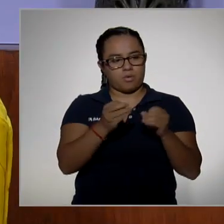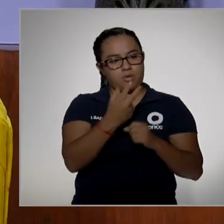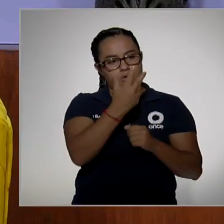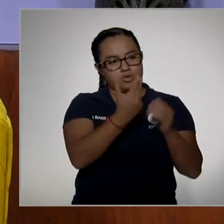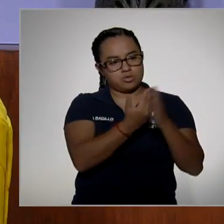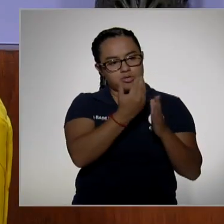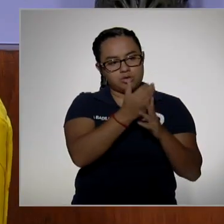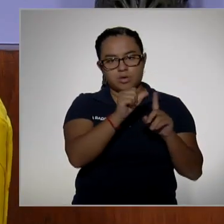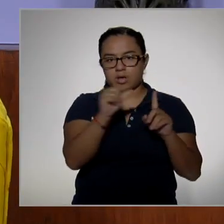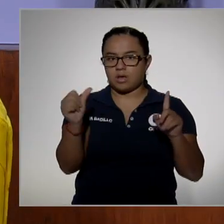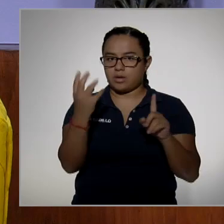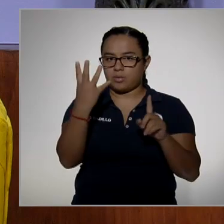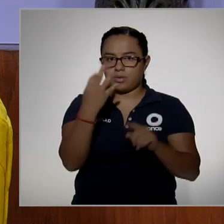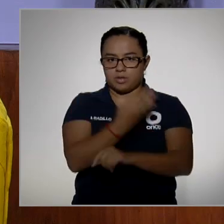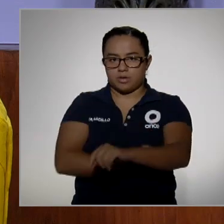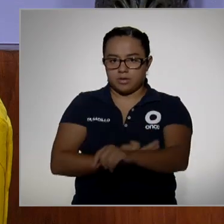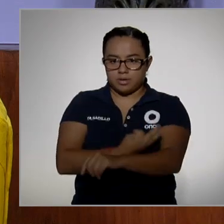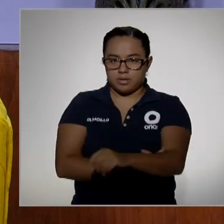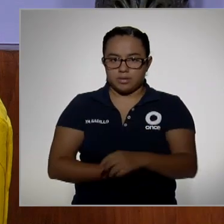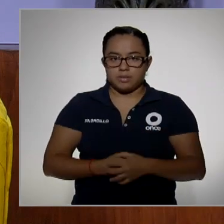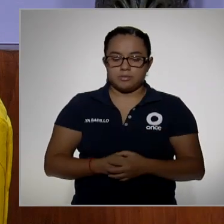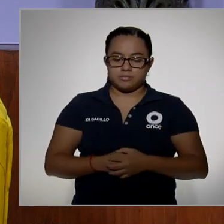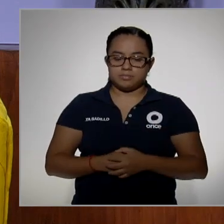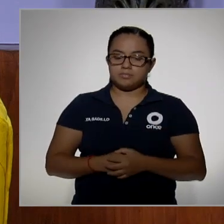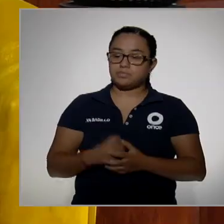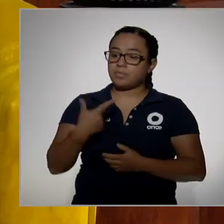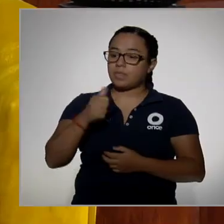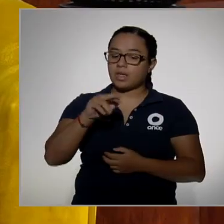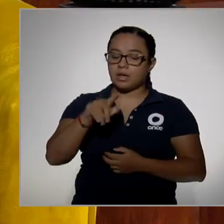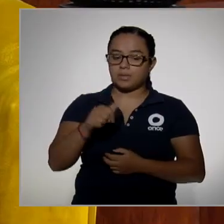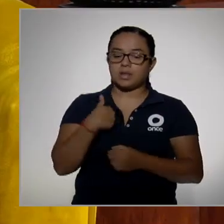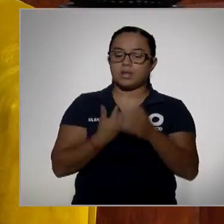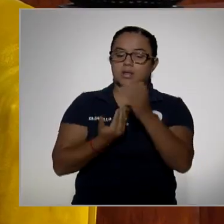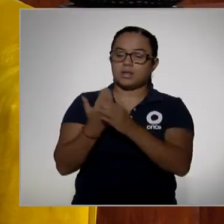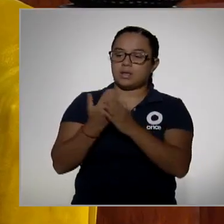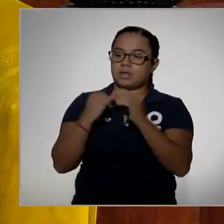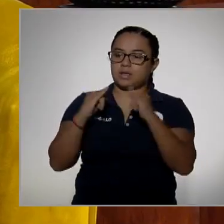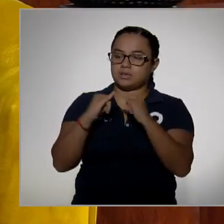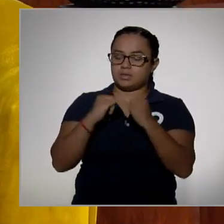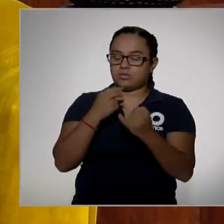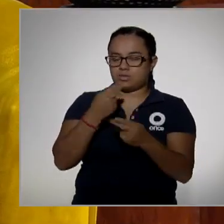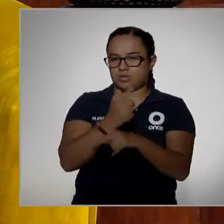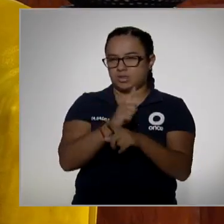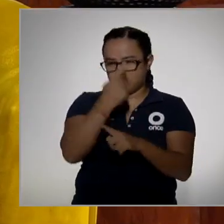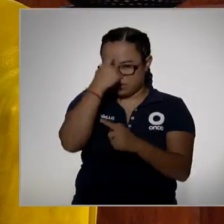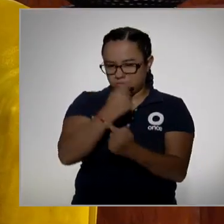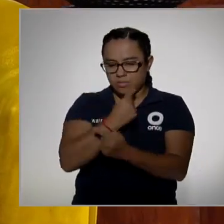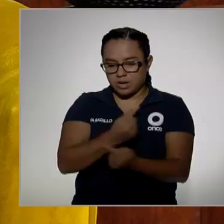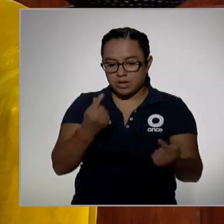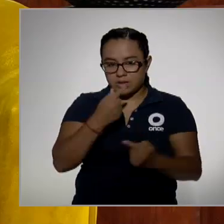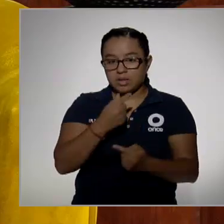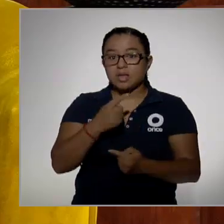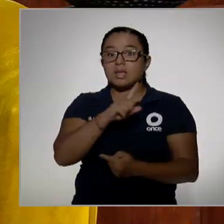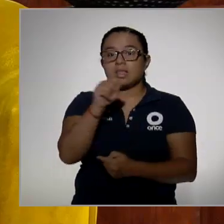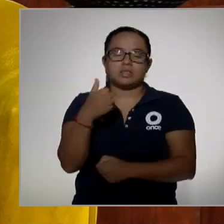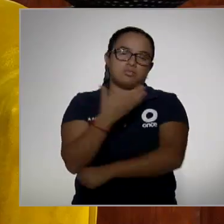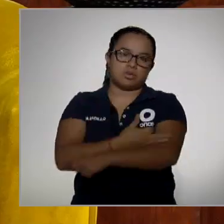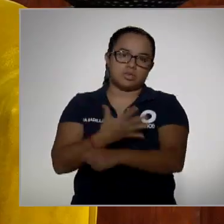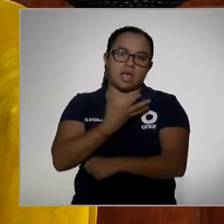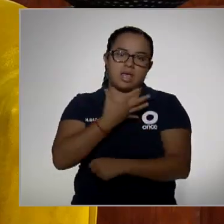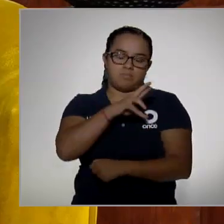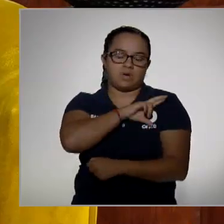la mañana contra la está perfecto otro gabriela yo estoy en las mañanas en el instituto nacional de pediatría y en las tardes en consulta privada